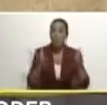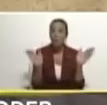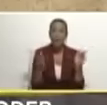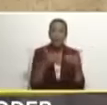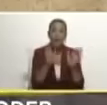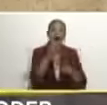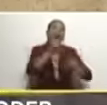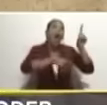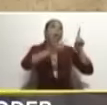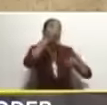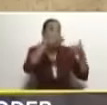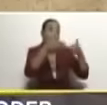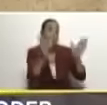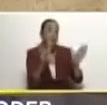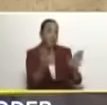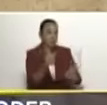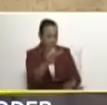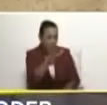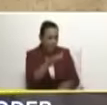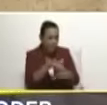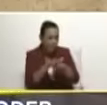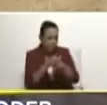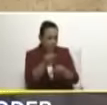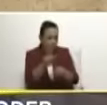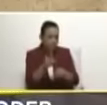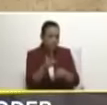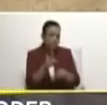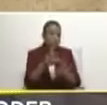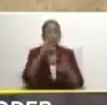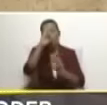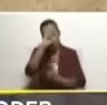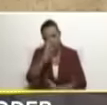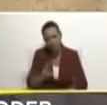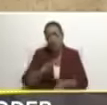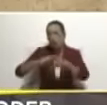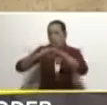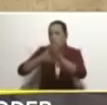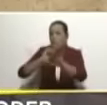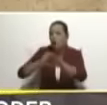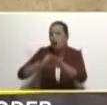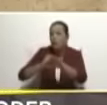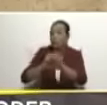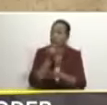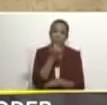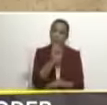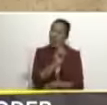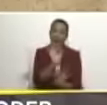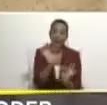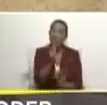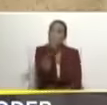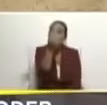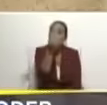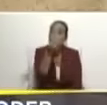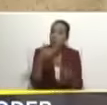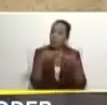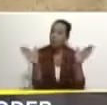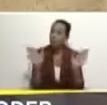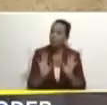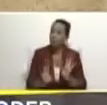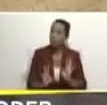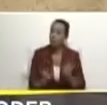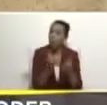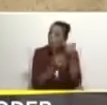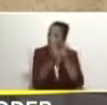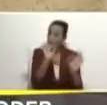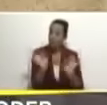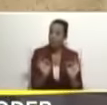sanciones. Y yo le dije, Ramonet, con todo el respeto te digo que no se ha levantado ni una sanción sobre la